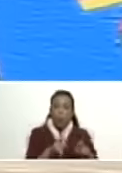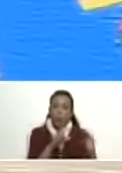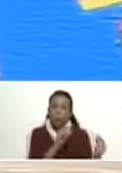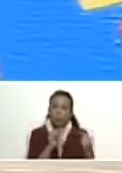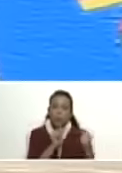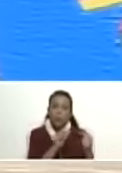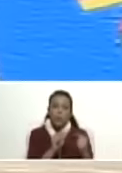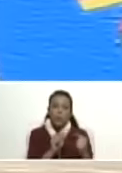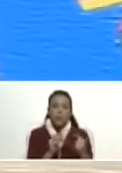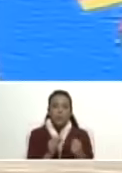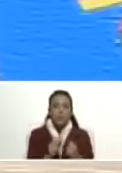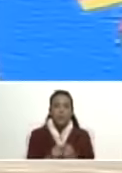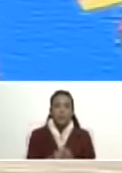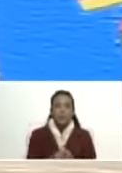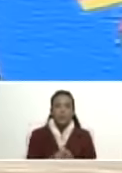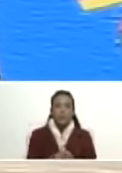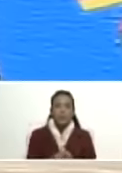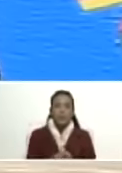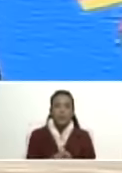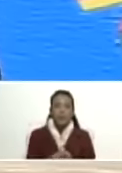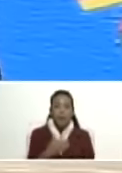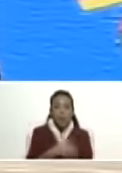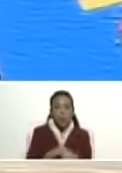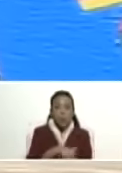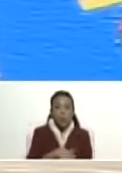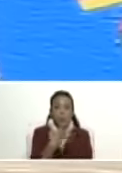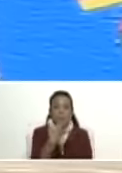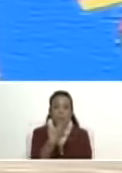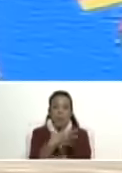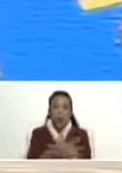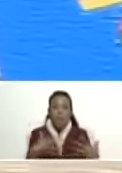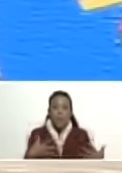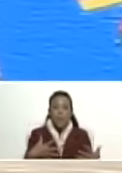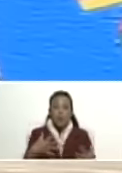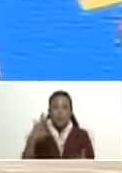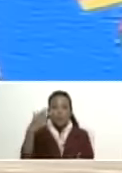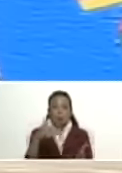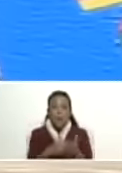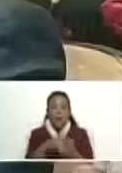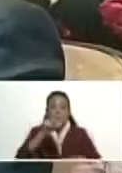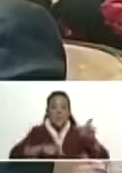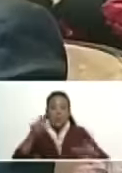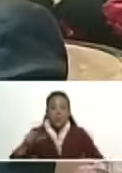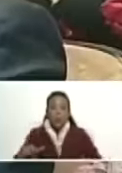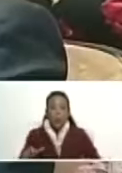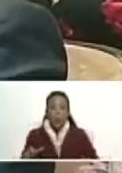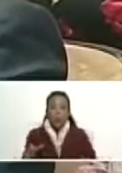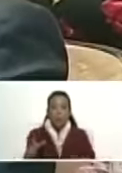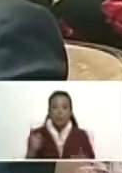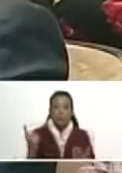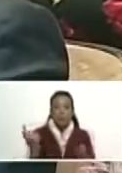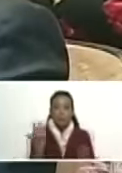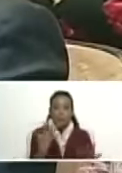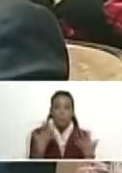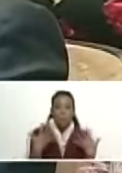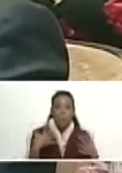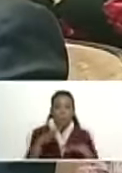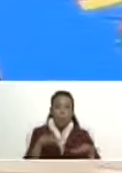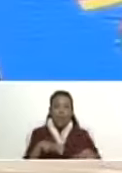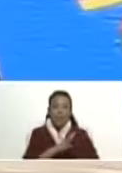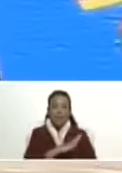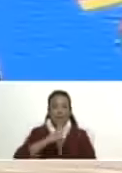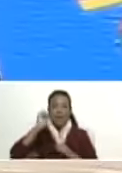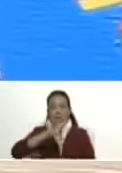yo fuimos juntos a ese acto. Y en las afueras había 5.000, 6.000 personas. Se llenaron de pintas las calles de Caracas. El Esequibo es